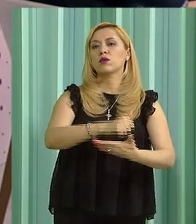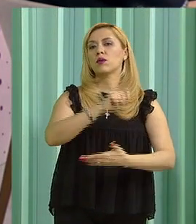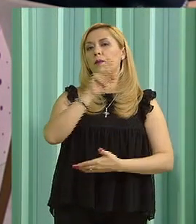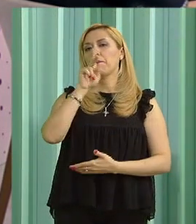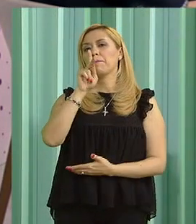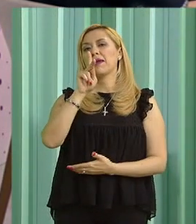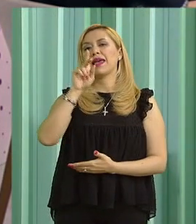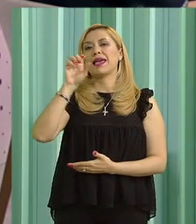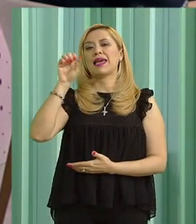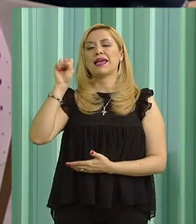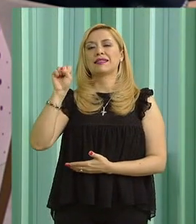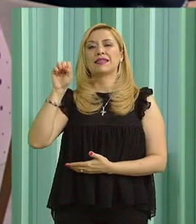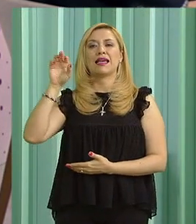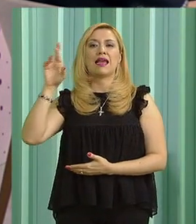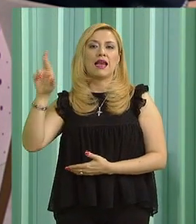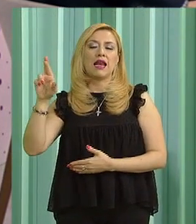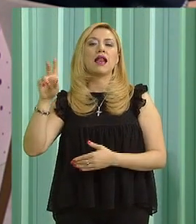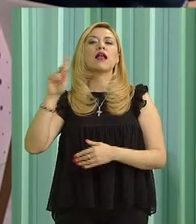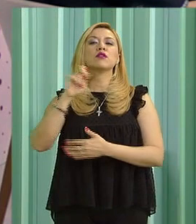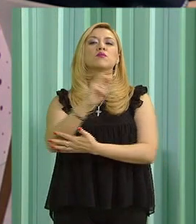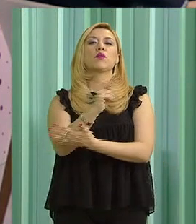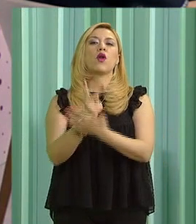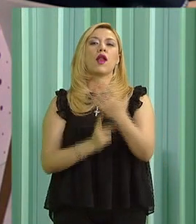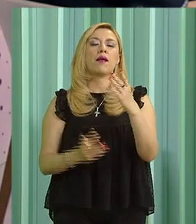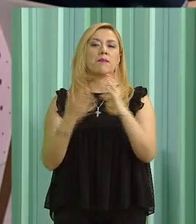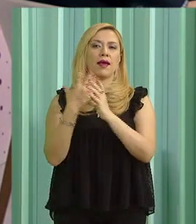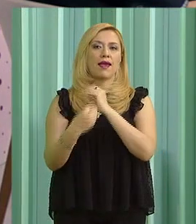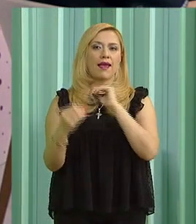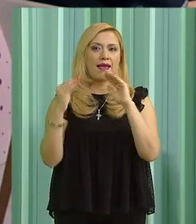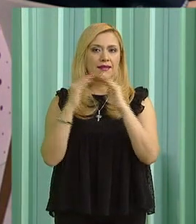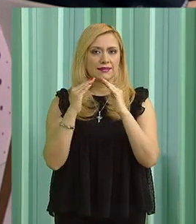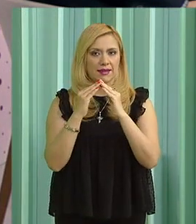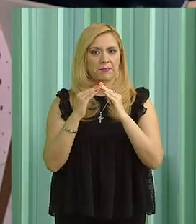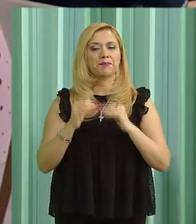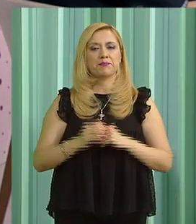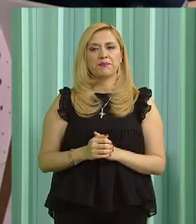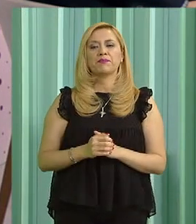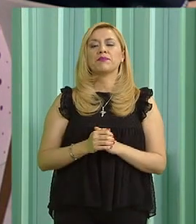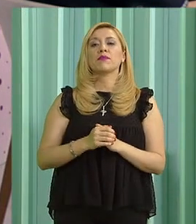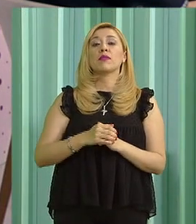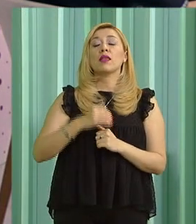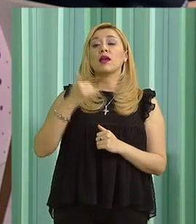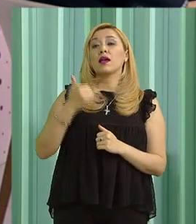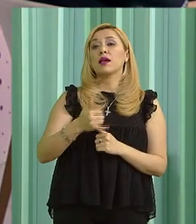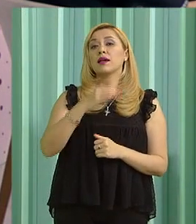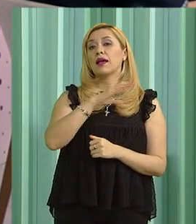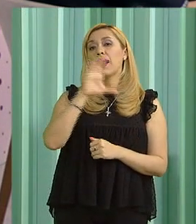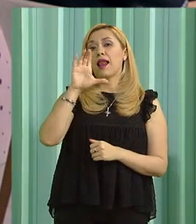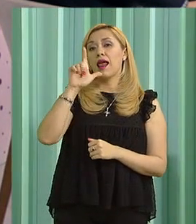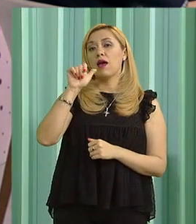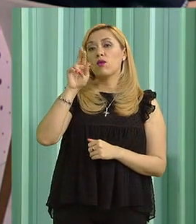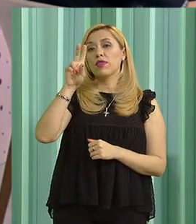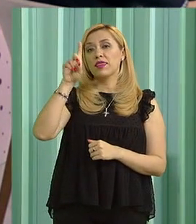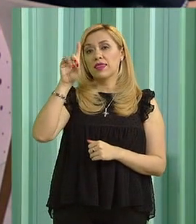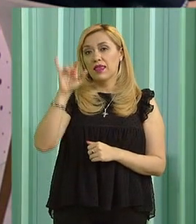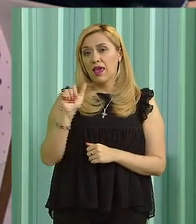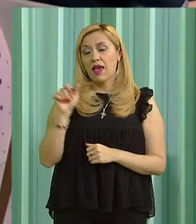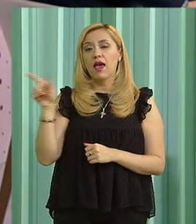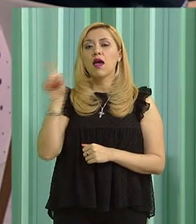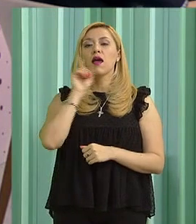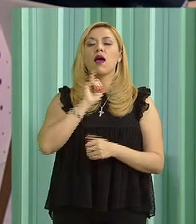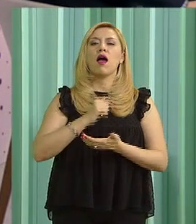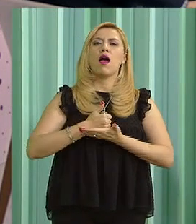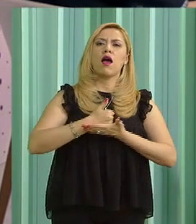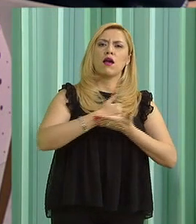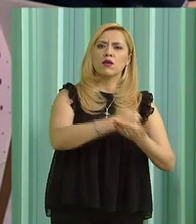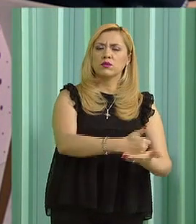PCR, programa Casa Refugiados. Bienvenida, Sofía. Muchas gracias. Gracias. También nos acompaña Claudia Martínez. Ella es asistente de protección para